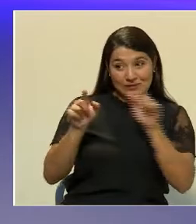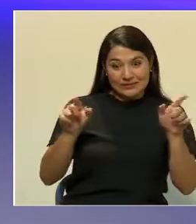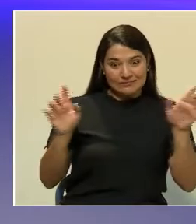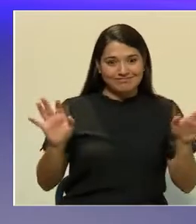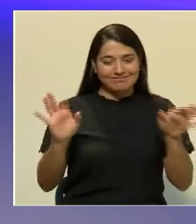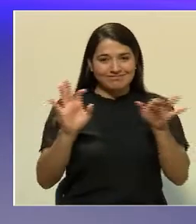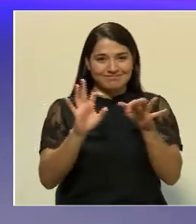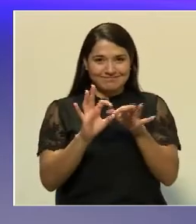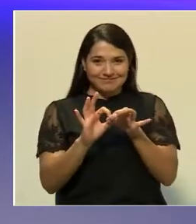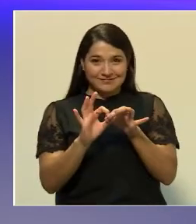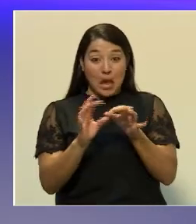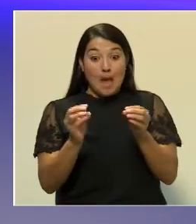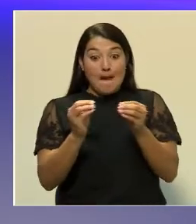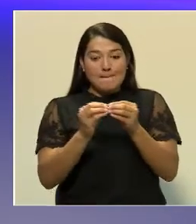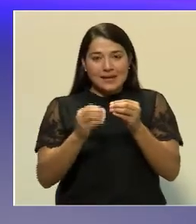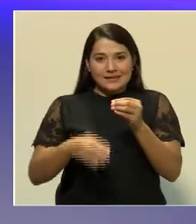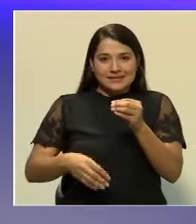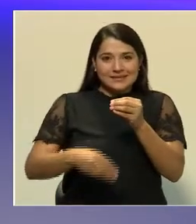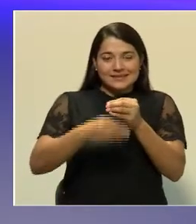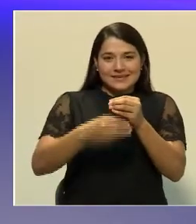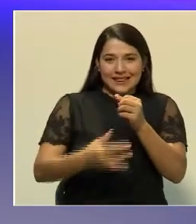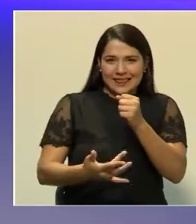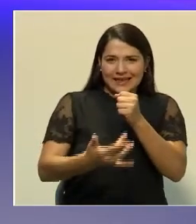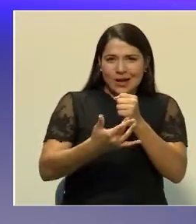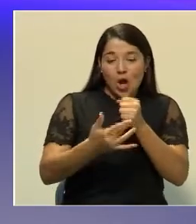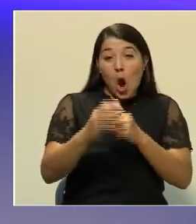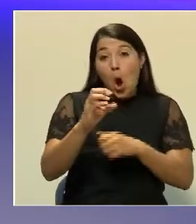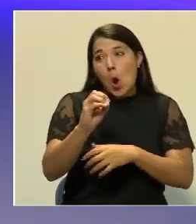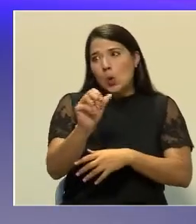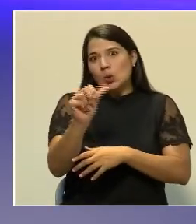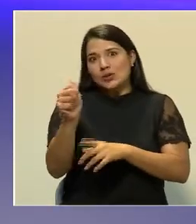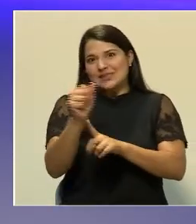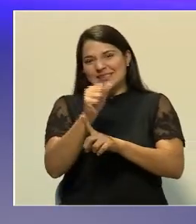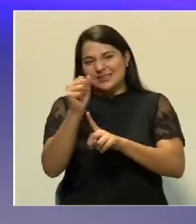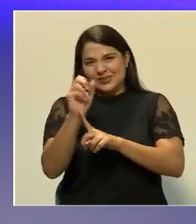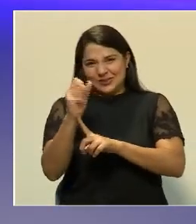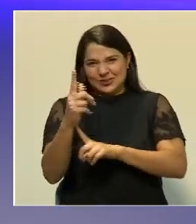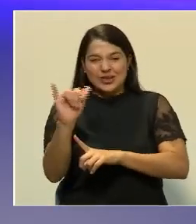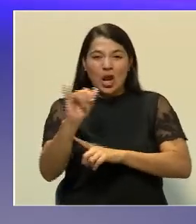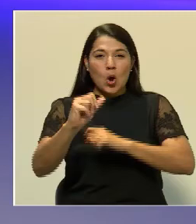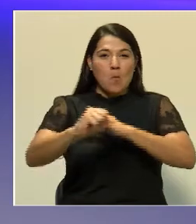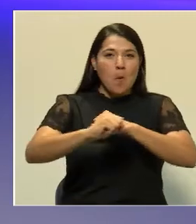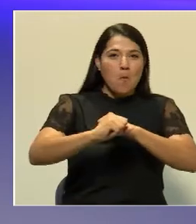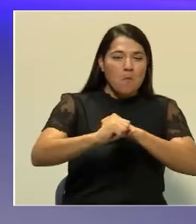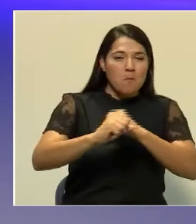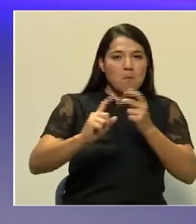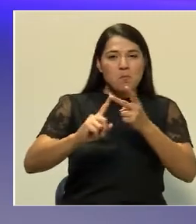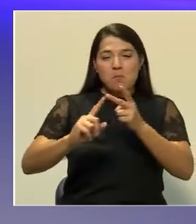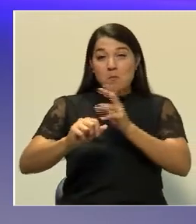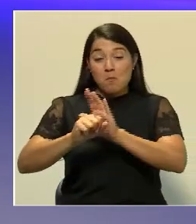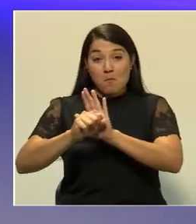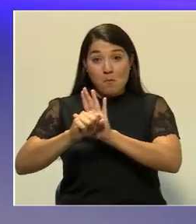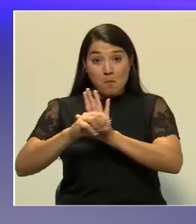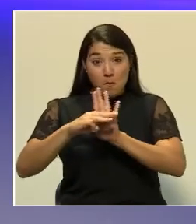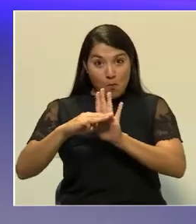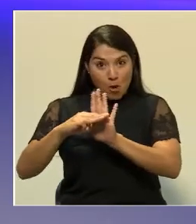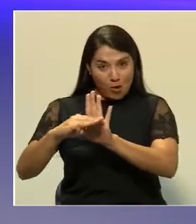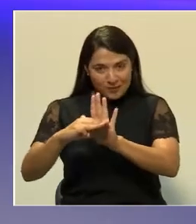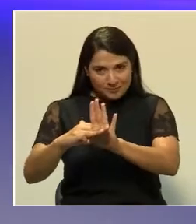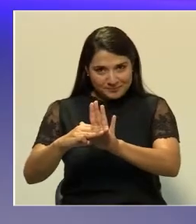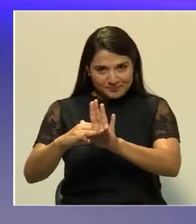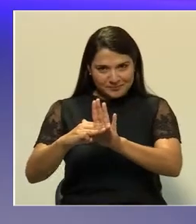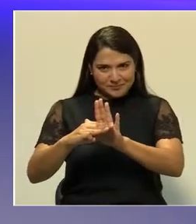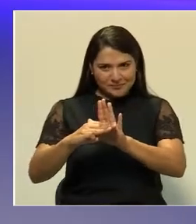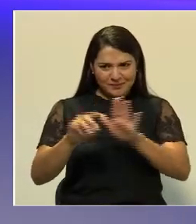que sumarles la tecnología y otros fenómenos sociales como la publicidad y la moda. El